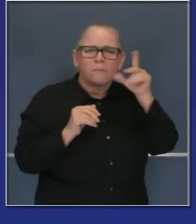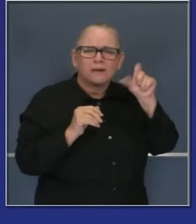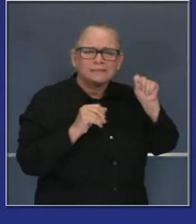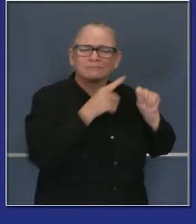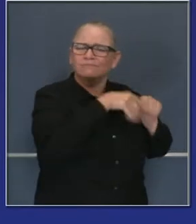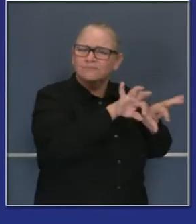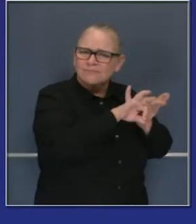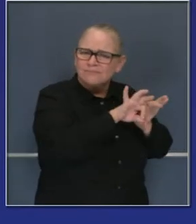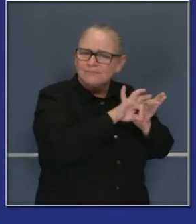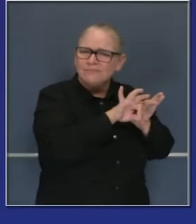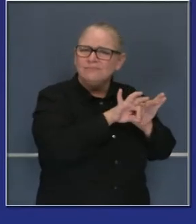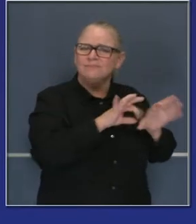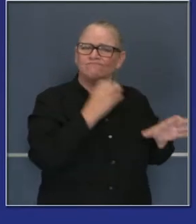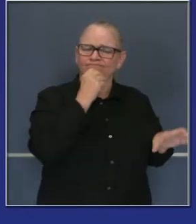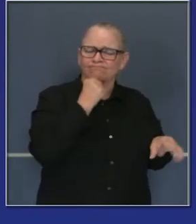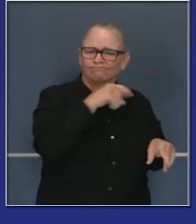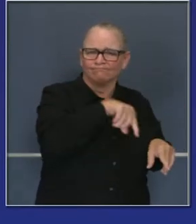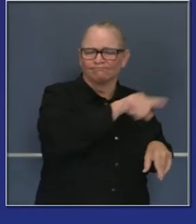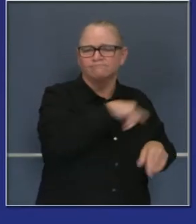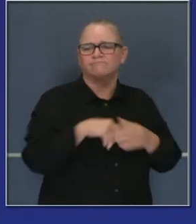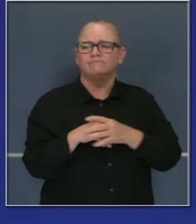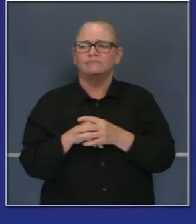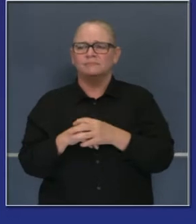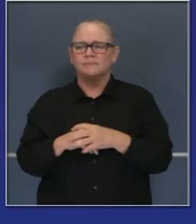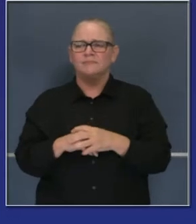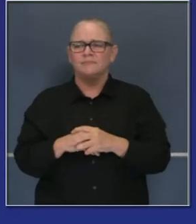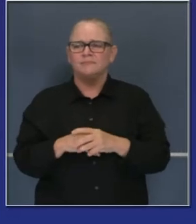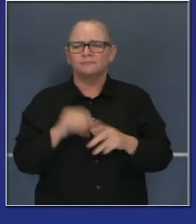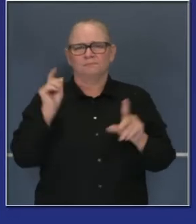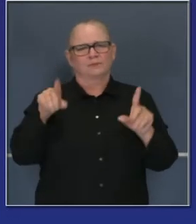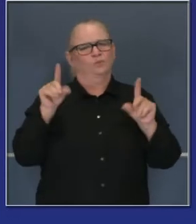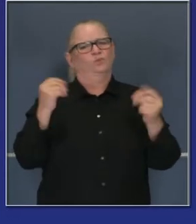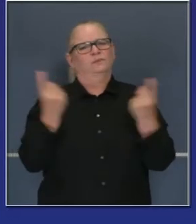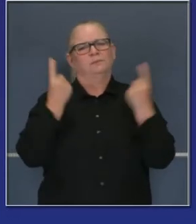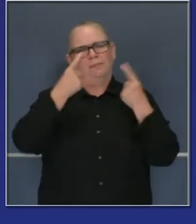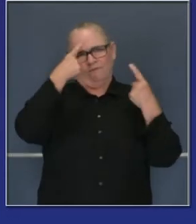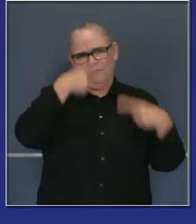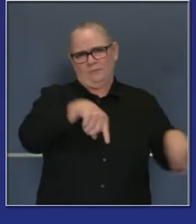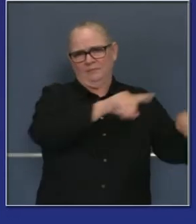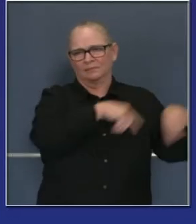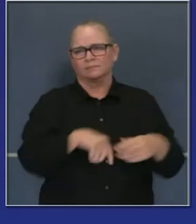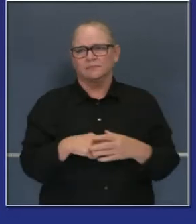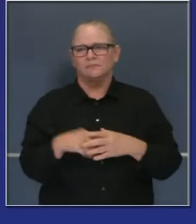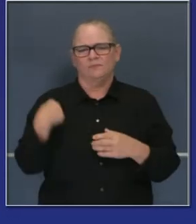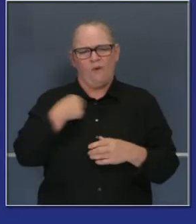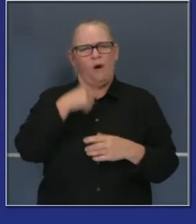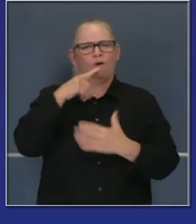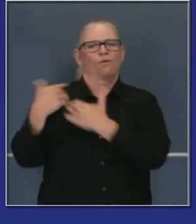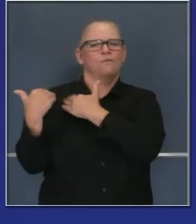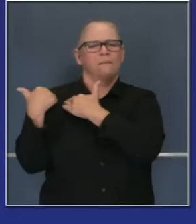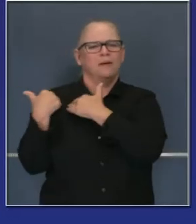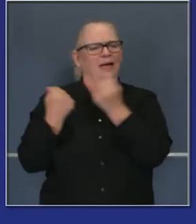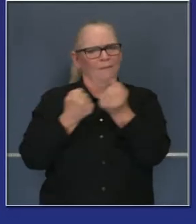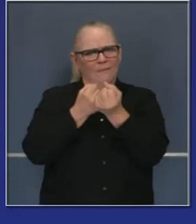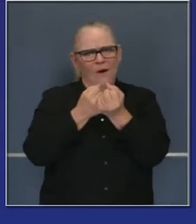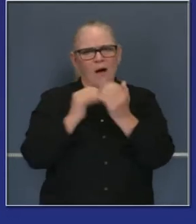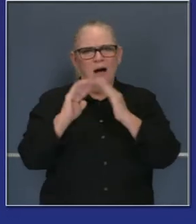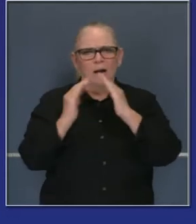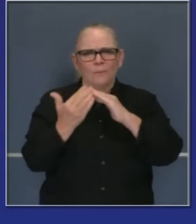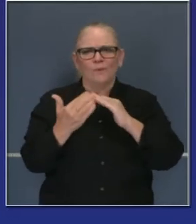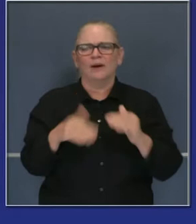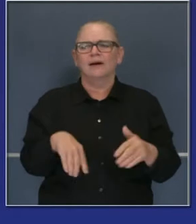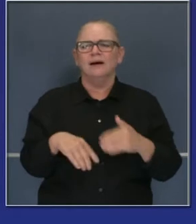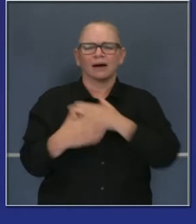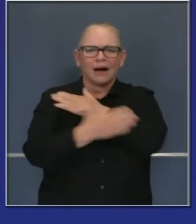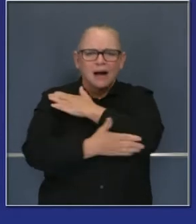pero no podemos prometer más de lo necesario en este estado tenemos una responsabilidad de apoyarlas a las